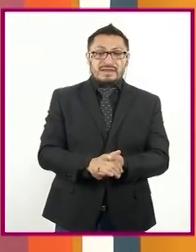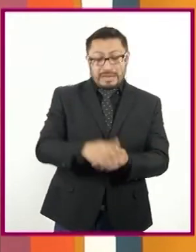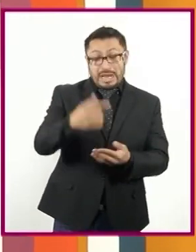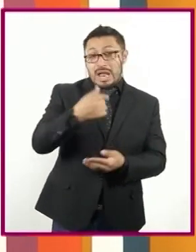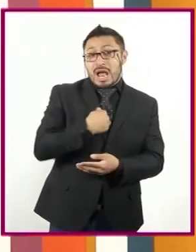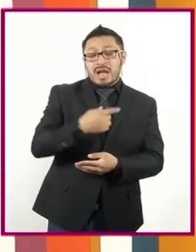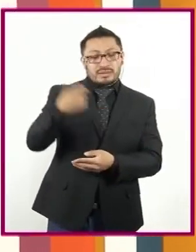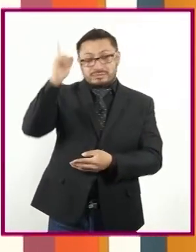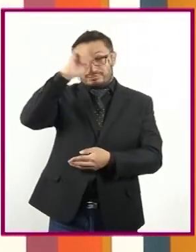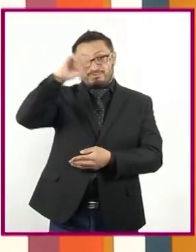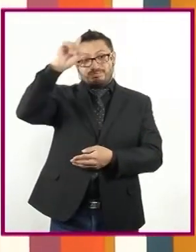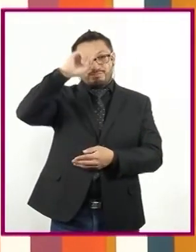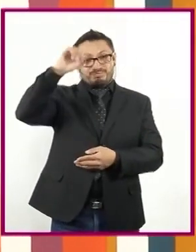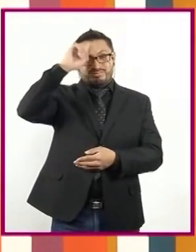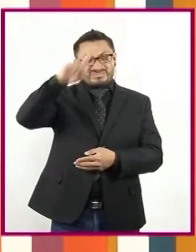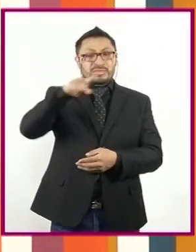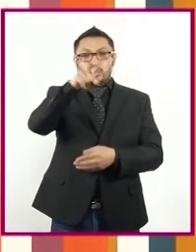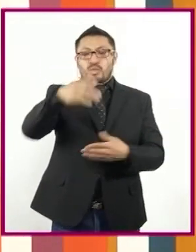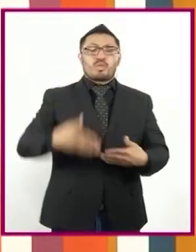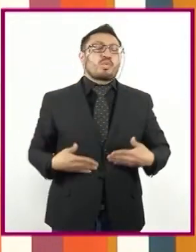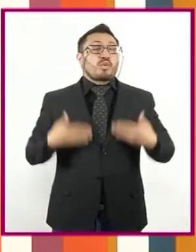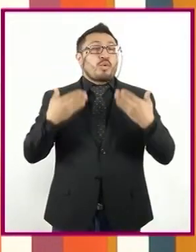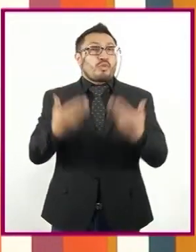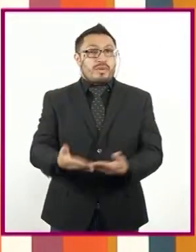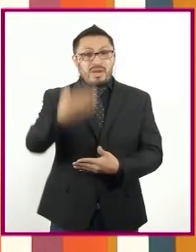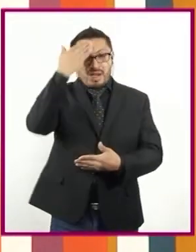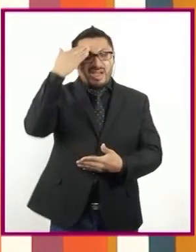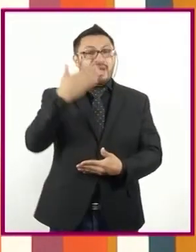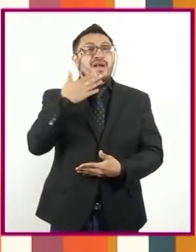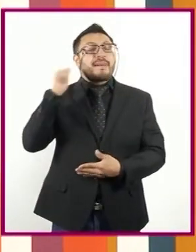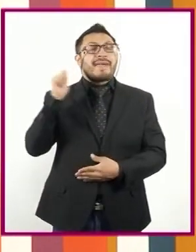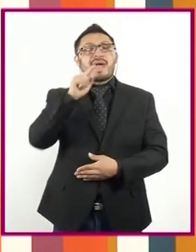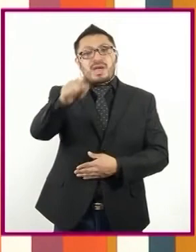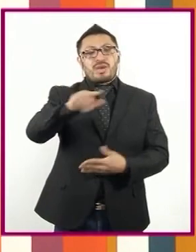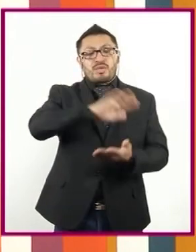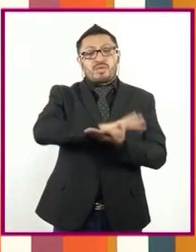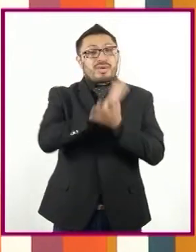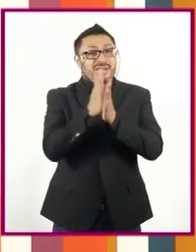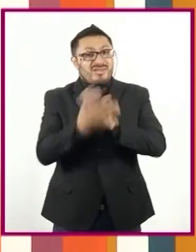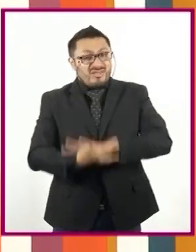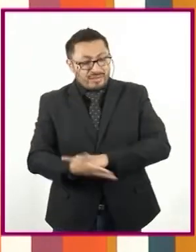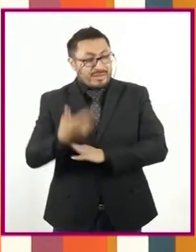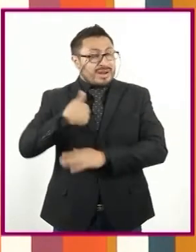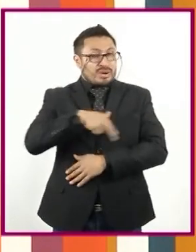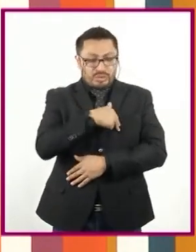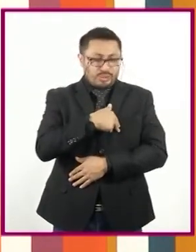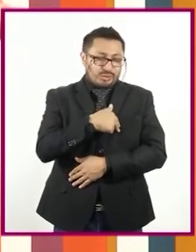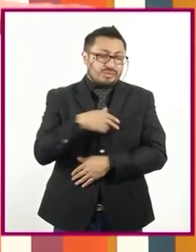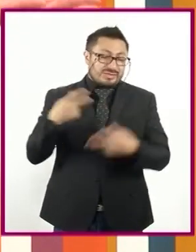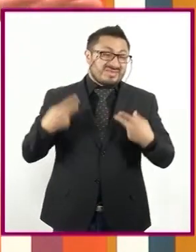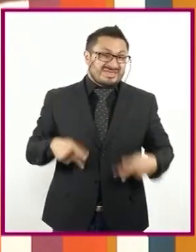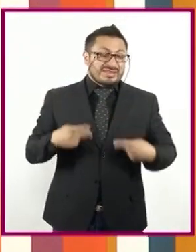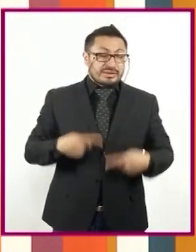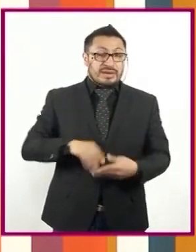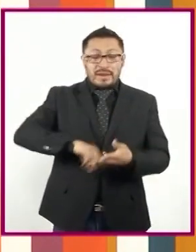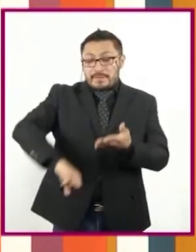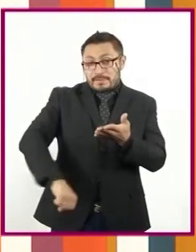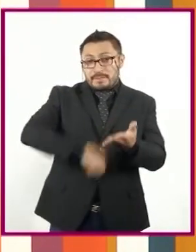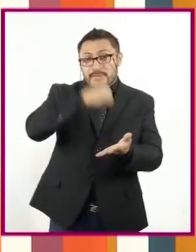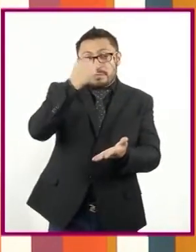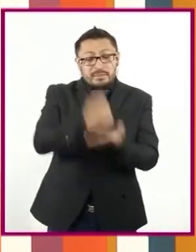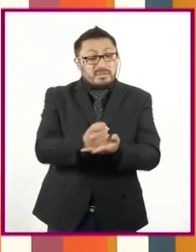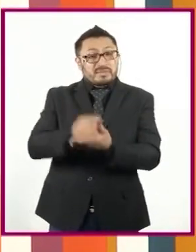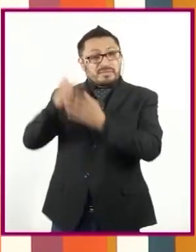pudiera recomendar es confiar en esta capacidad de transformación que tenemos los humanos, plasmarla ahí. Es